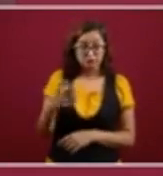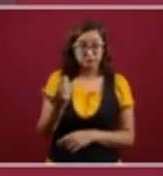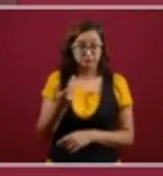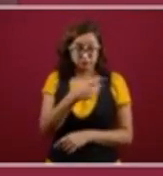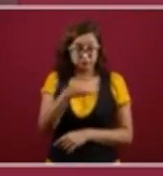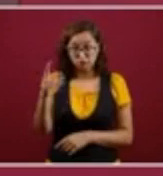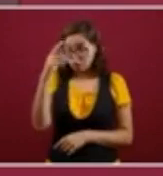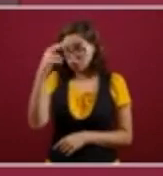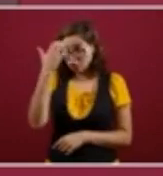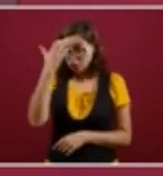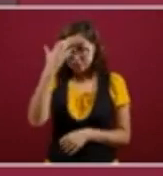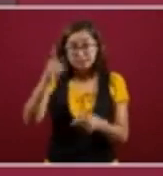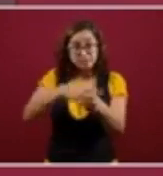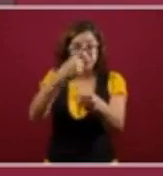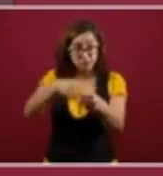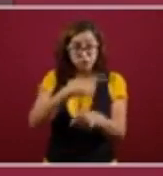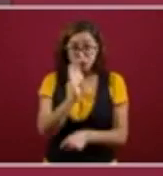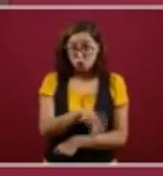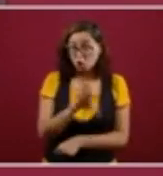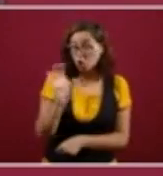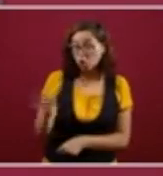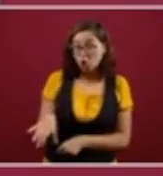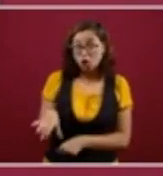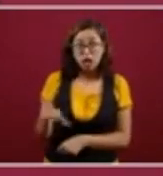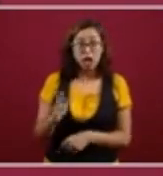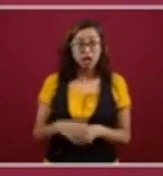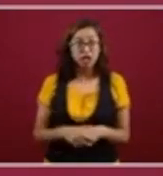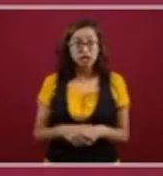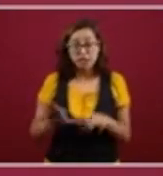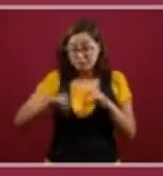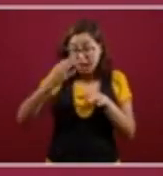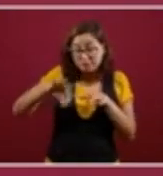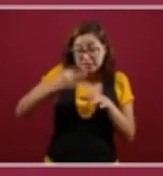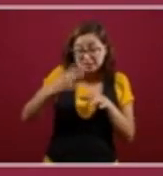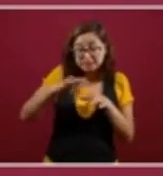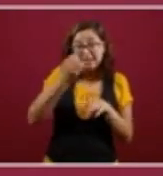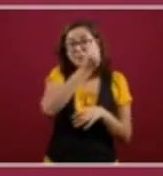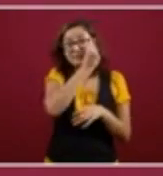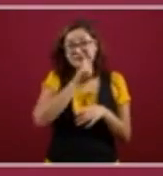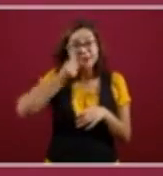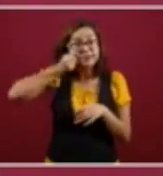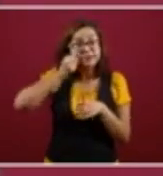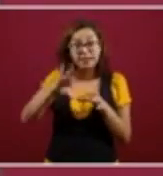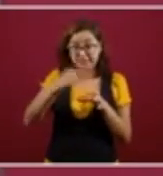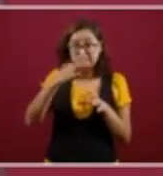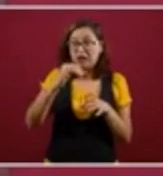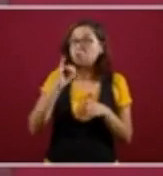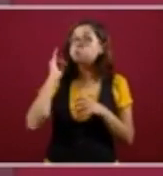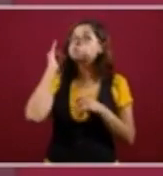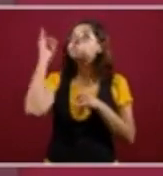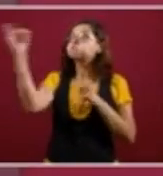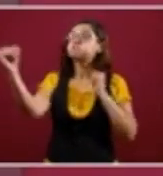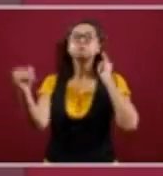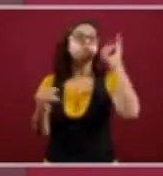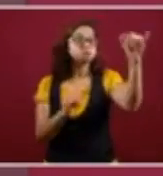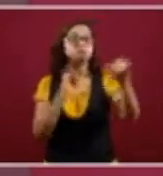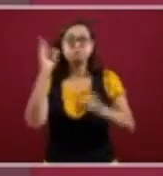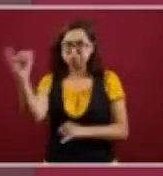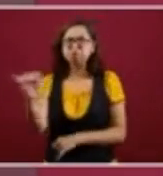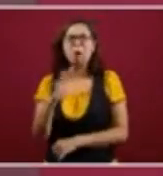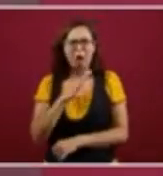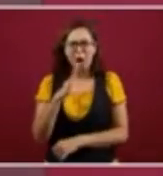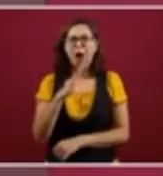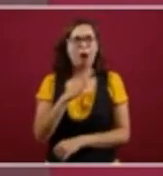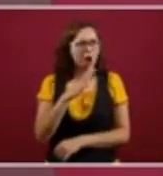comunidades más apartadas, como llegan las Sabritas, ¿Por qué no? Nosotros vamos